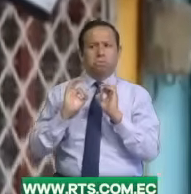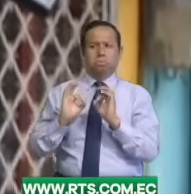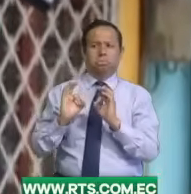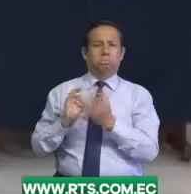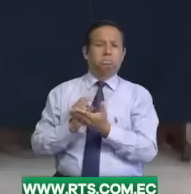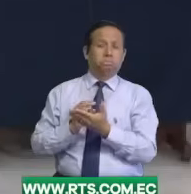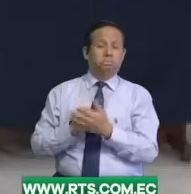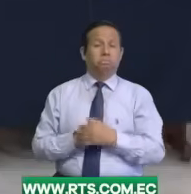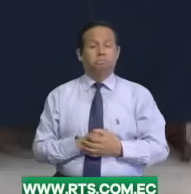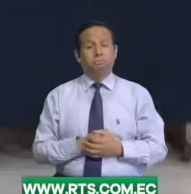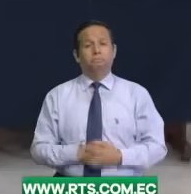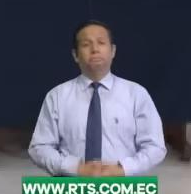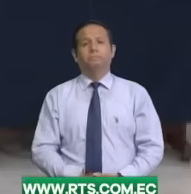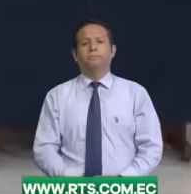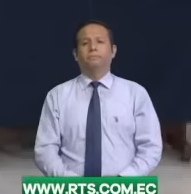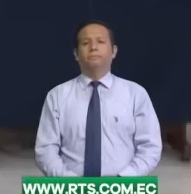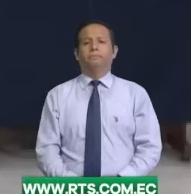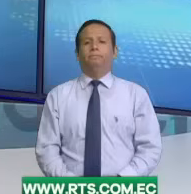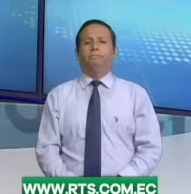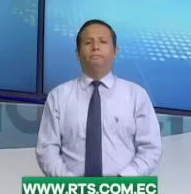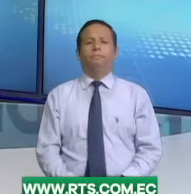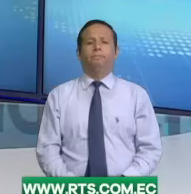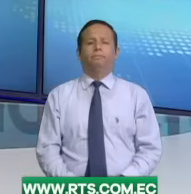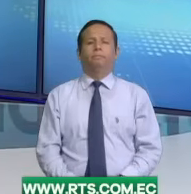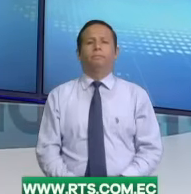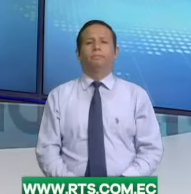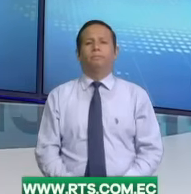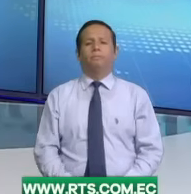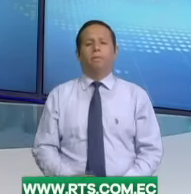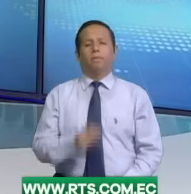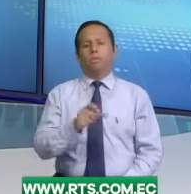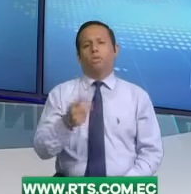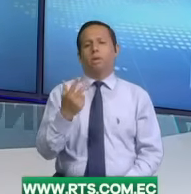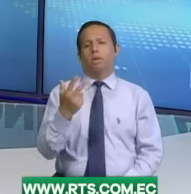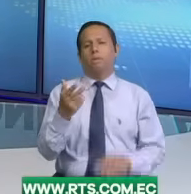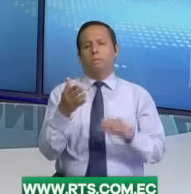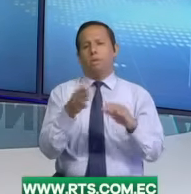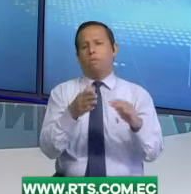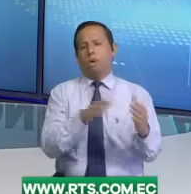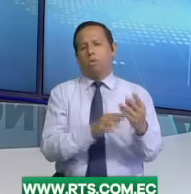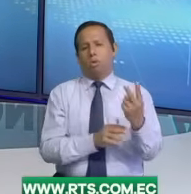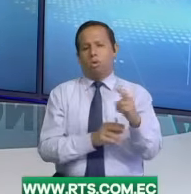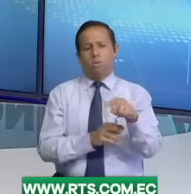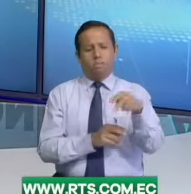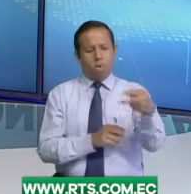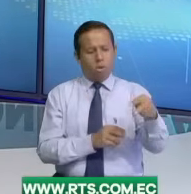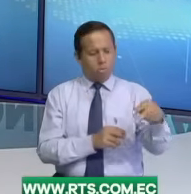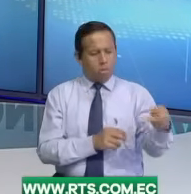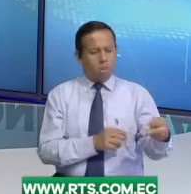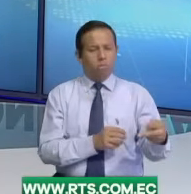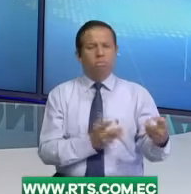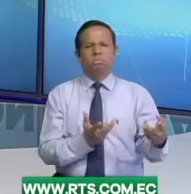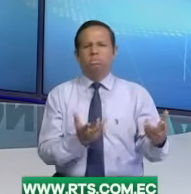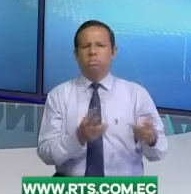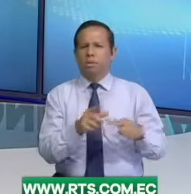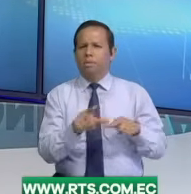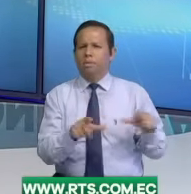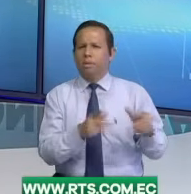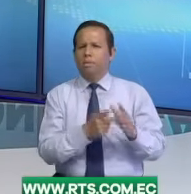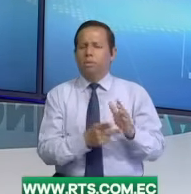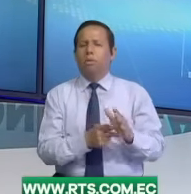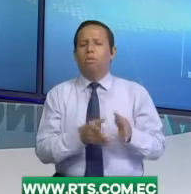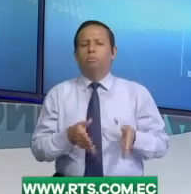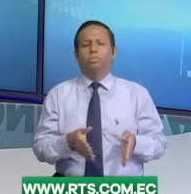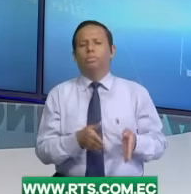informó Héctor Romero. 3 muertos y 2 heridos es el saldo de un ataque armado que se registró en una